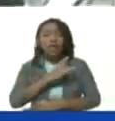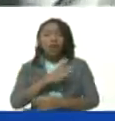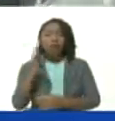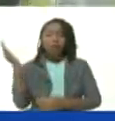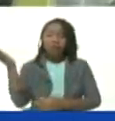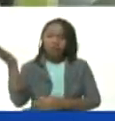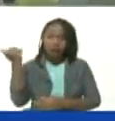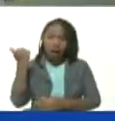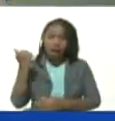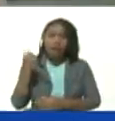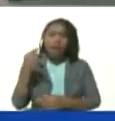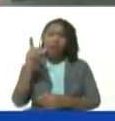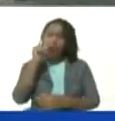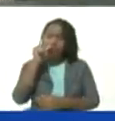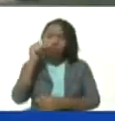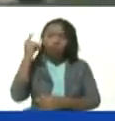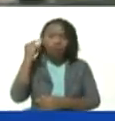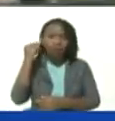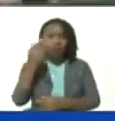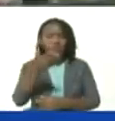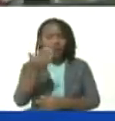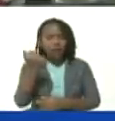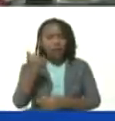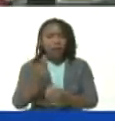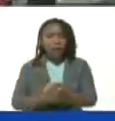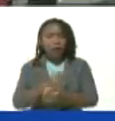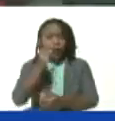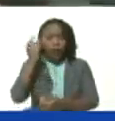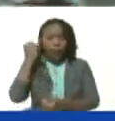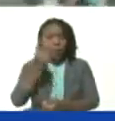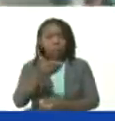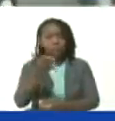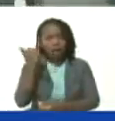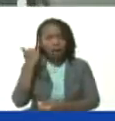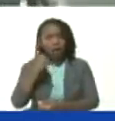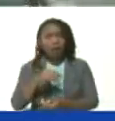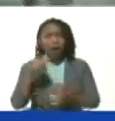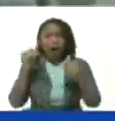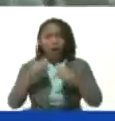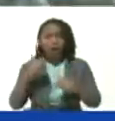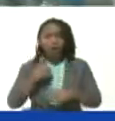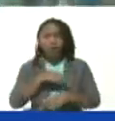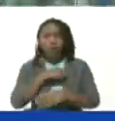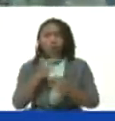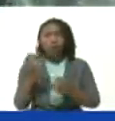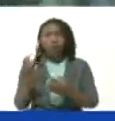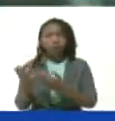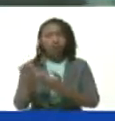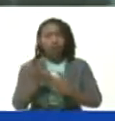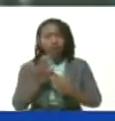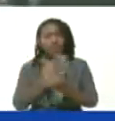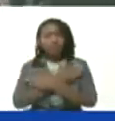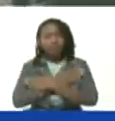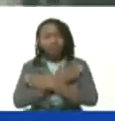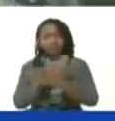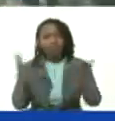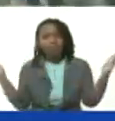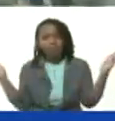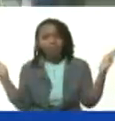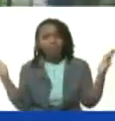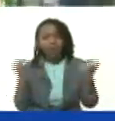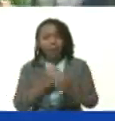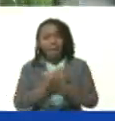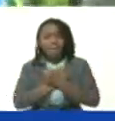vénganse muchachos, muchachas, vénganse, hermanos y hermanas, vénganse. Aquí los recibimos y los acogemos con